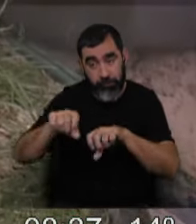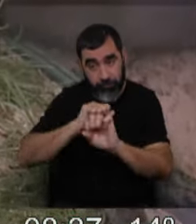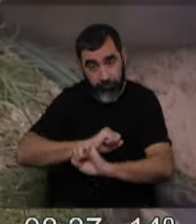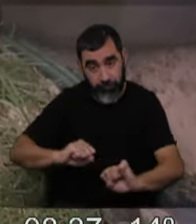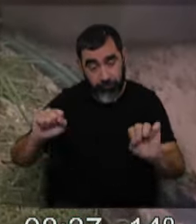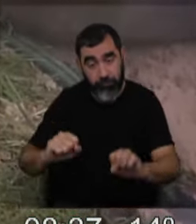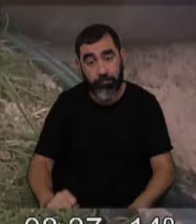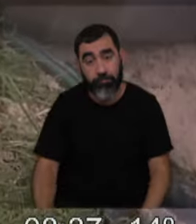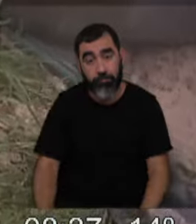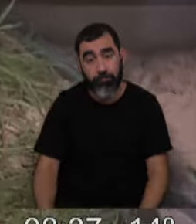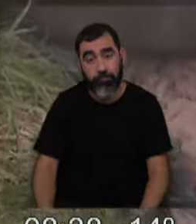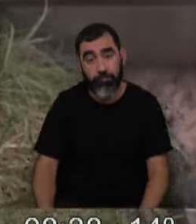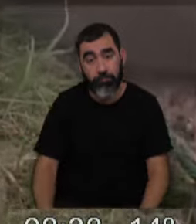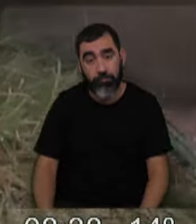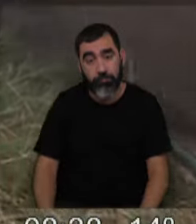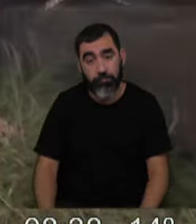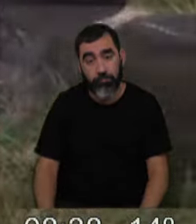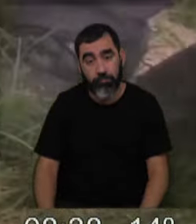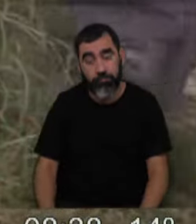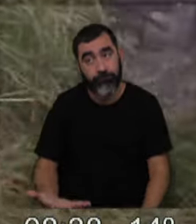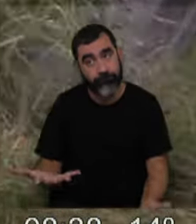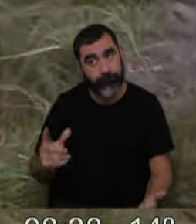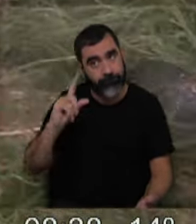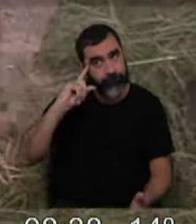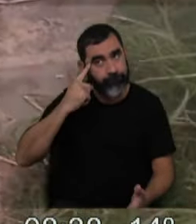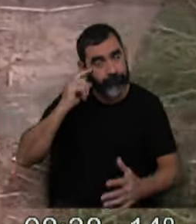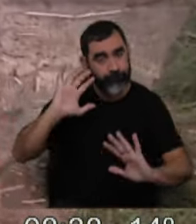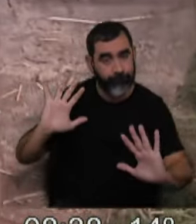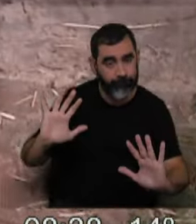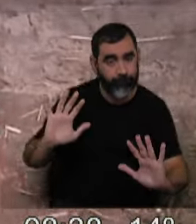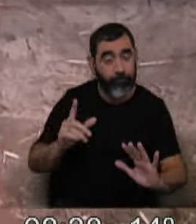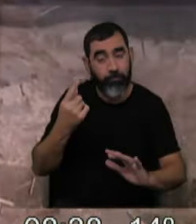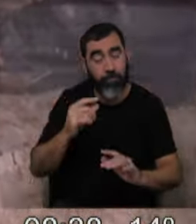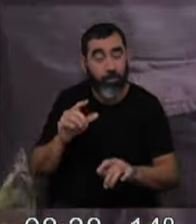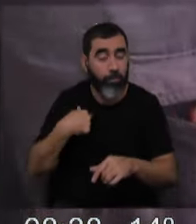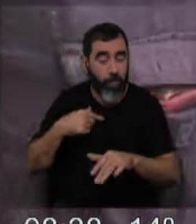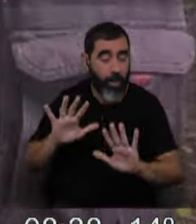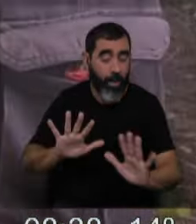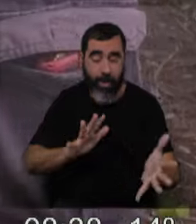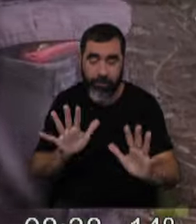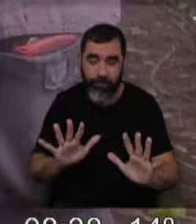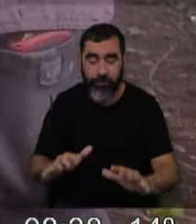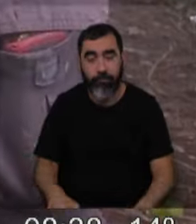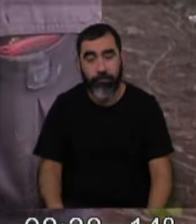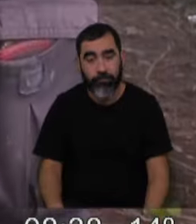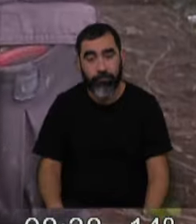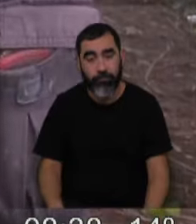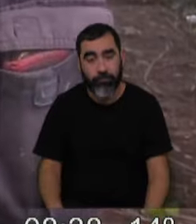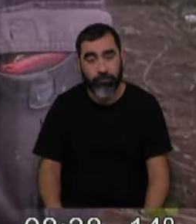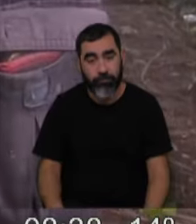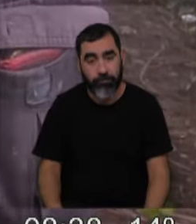comunitaria? Y me parece medio loco, me dice. Y bueno, como todo un poco lo mío. Y bueno, y así se fue